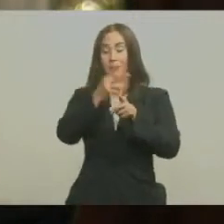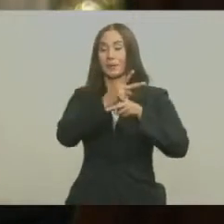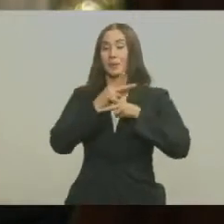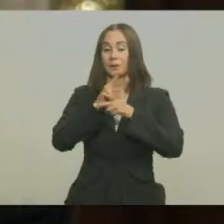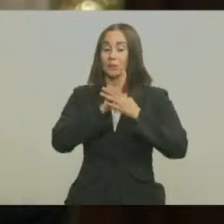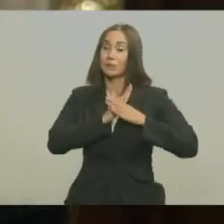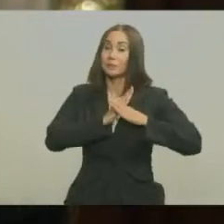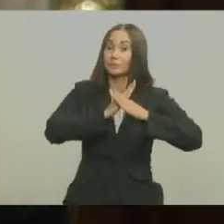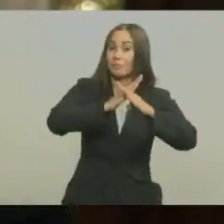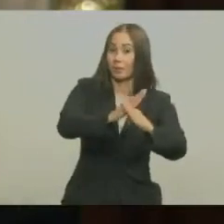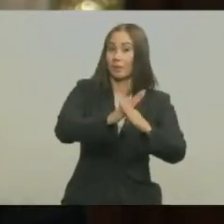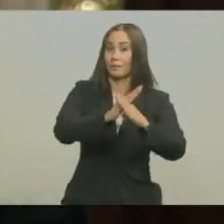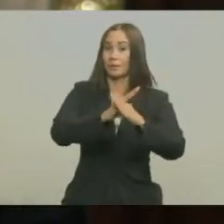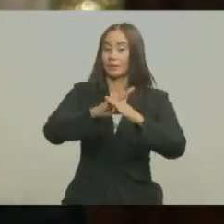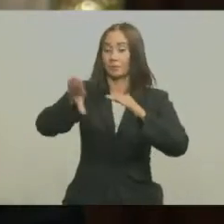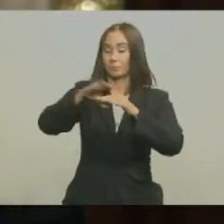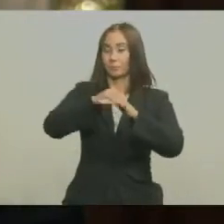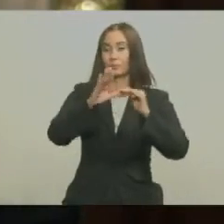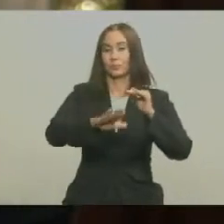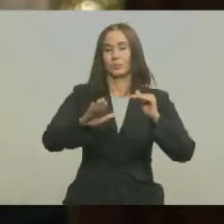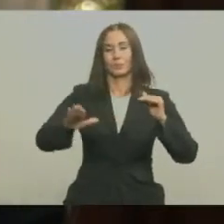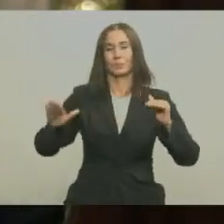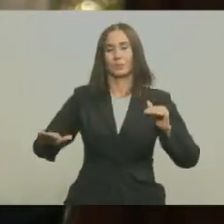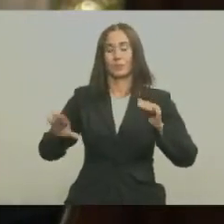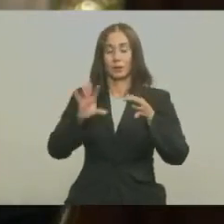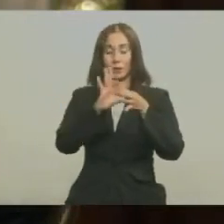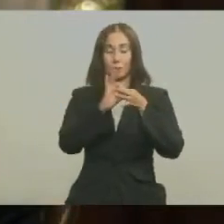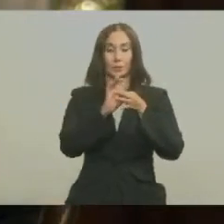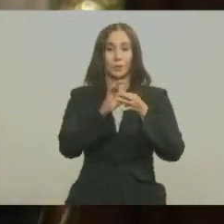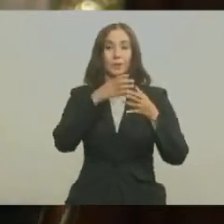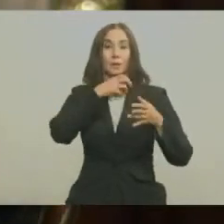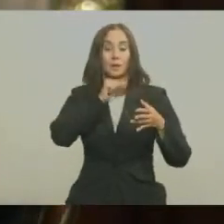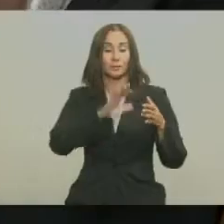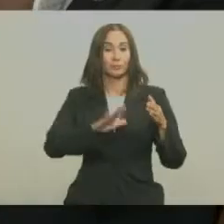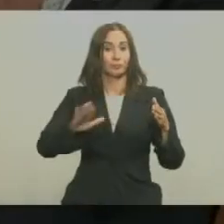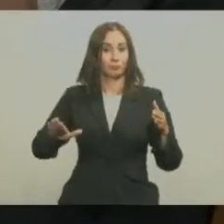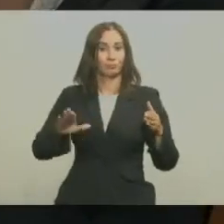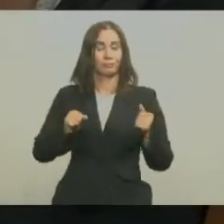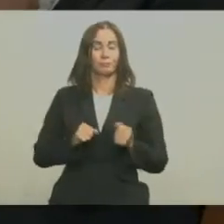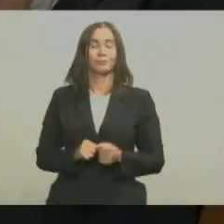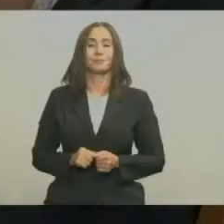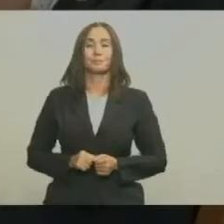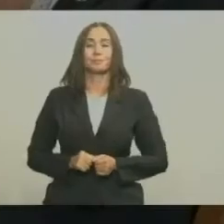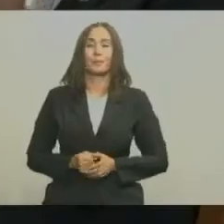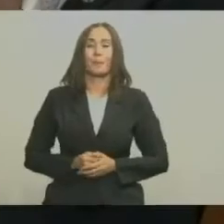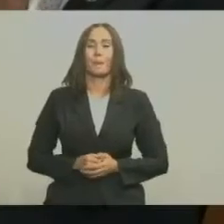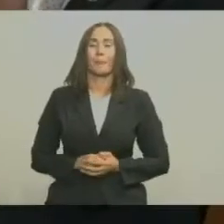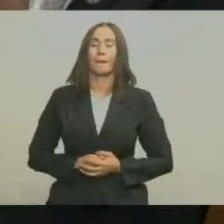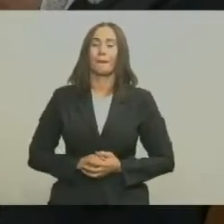prevención y erradicación del matrimonio infantil y las uniones tempranas.